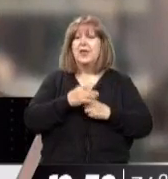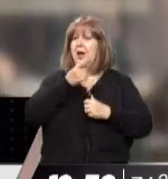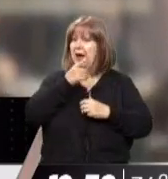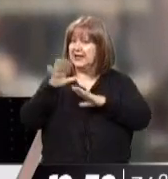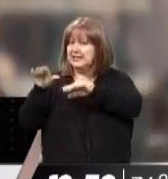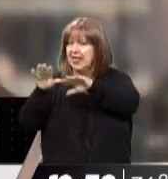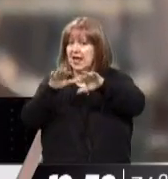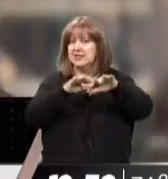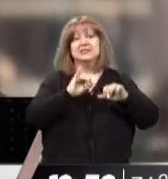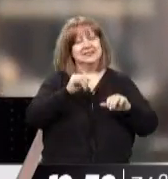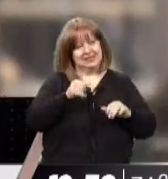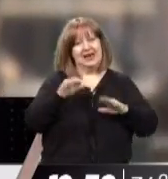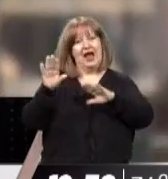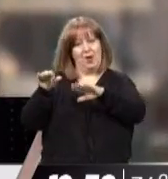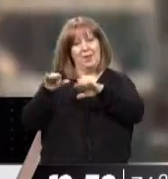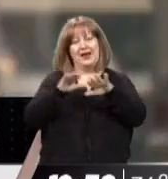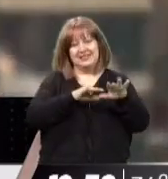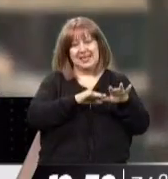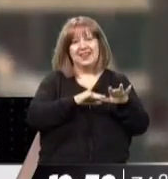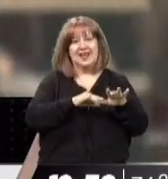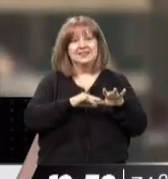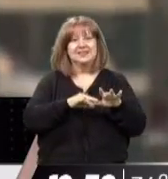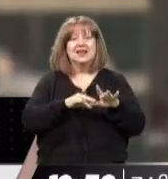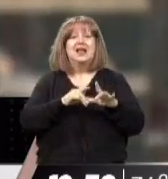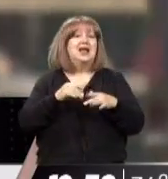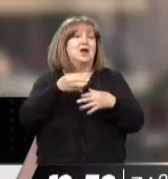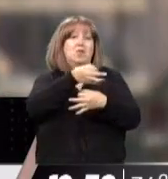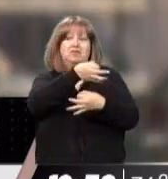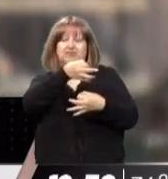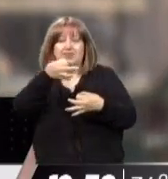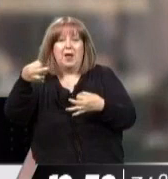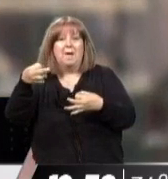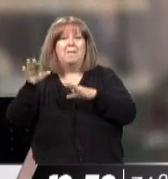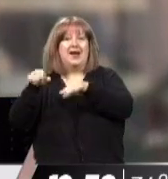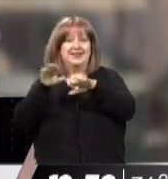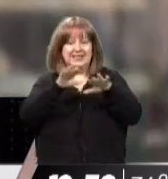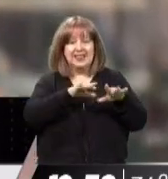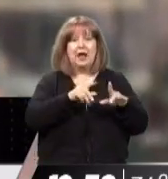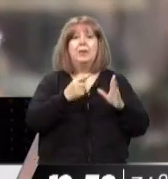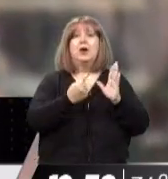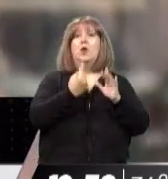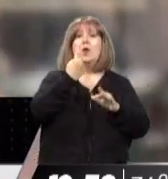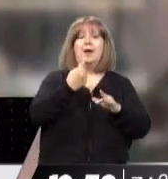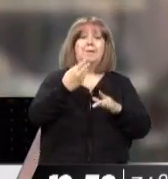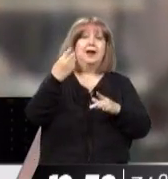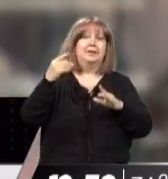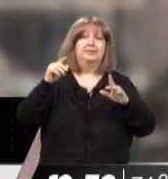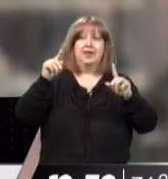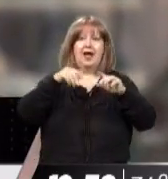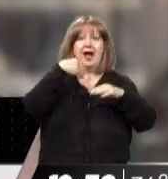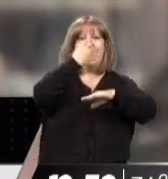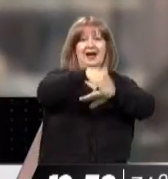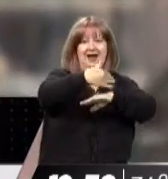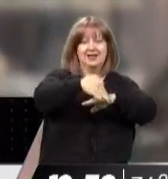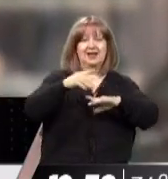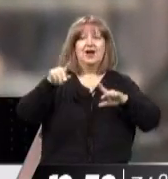similares las imágenes? Claro, tienen como el mismo lenguaje, pero estamos hablando porque el nombre